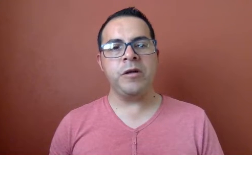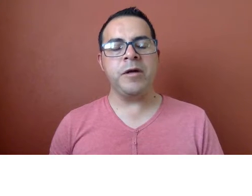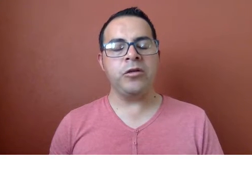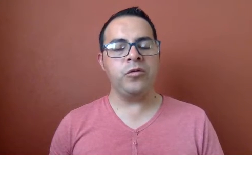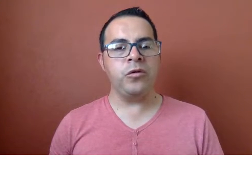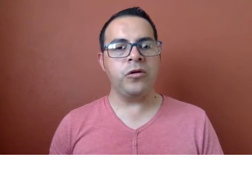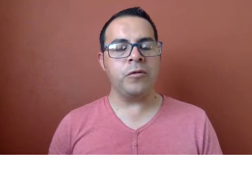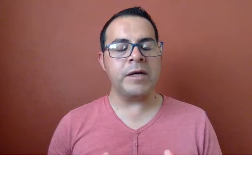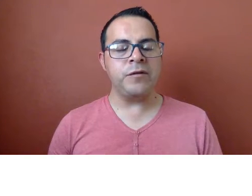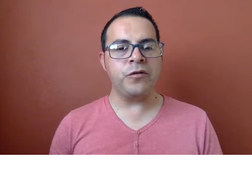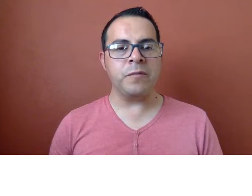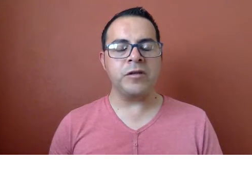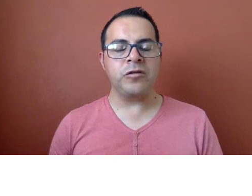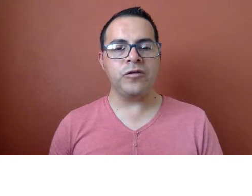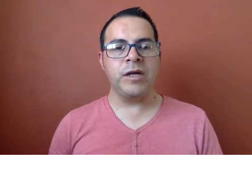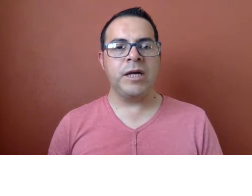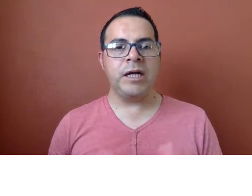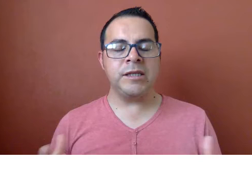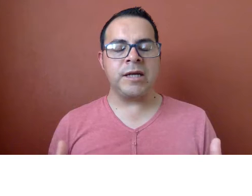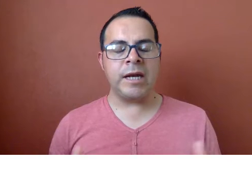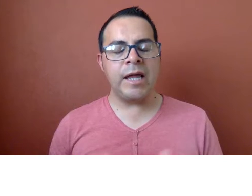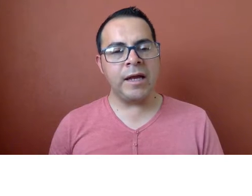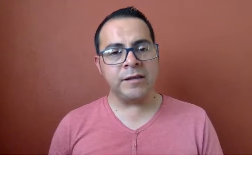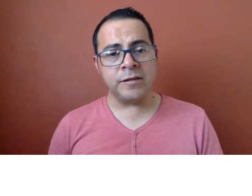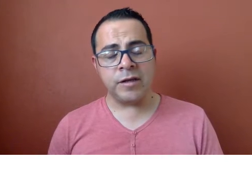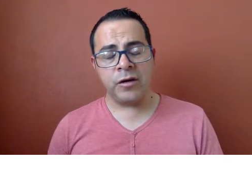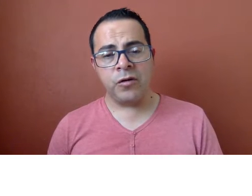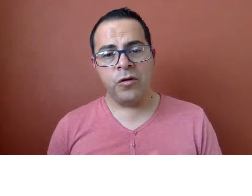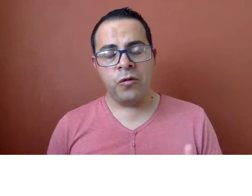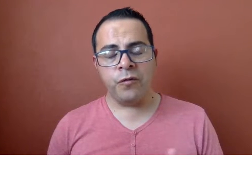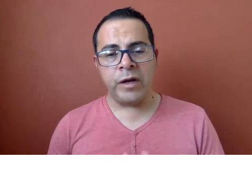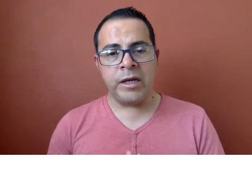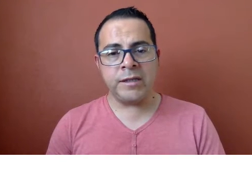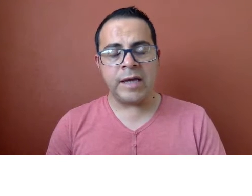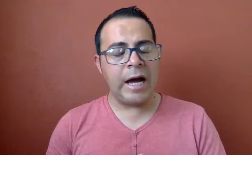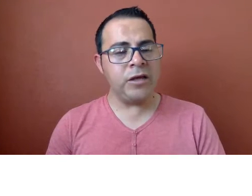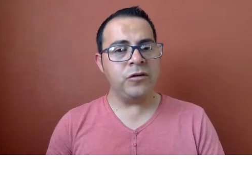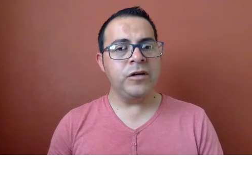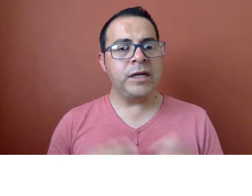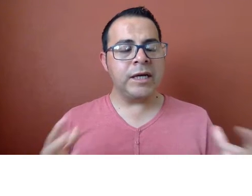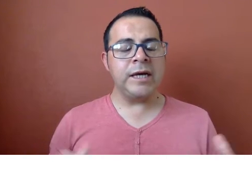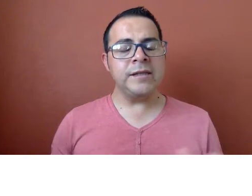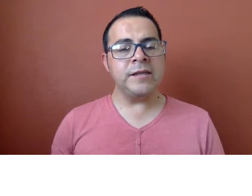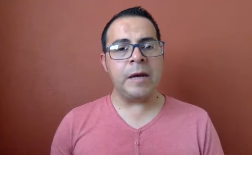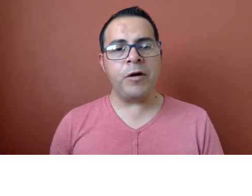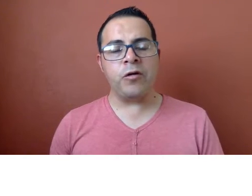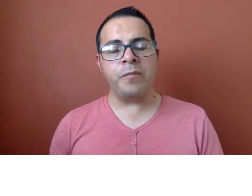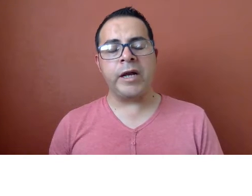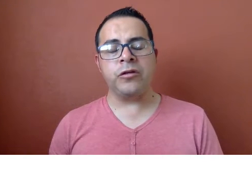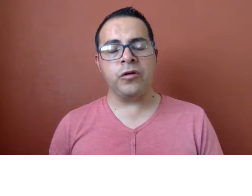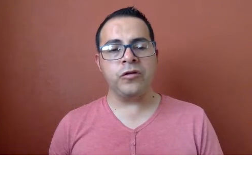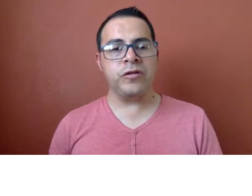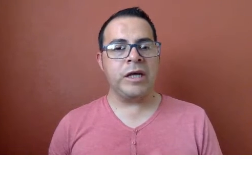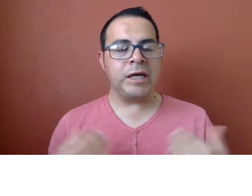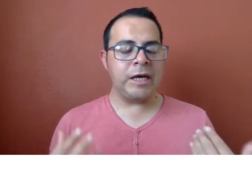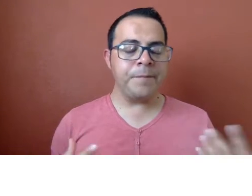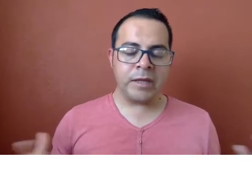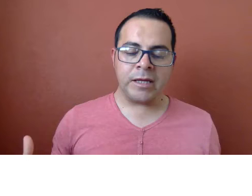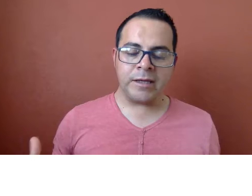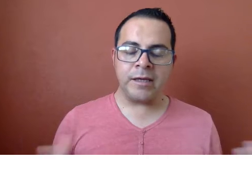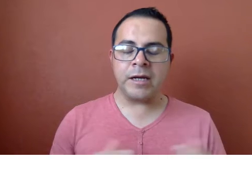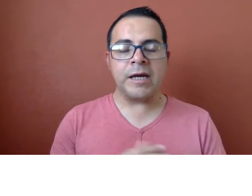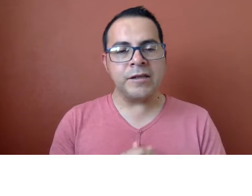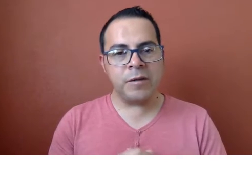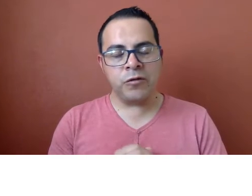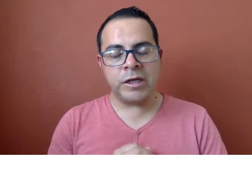este 2021 con más información. Antes que nada, les deseo un feliz año, que este sea mejor para todos,